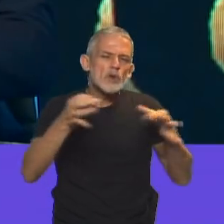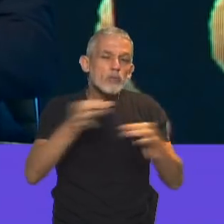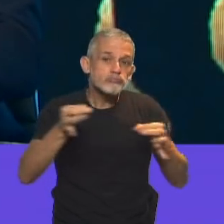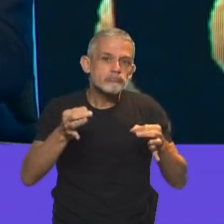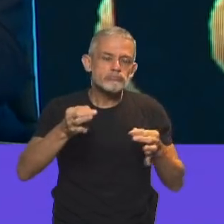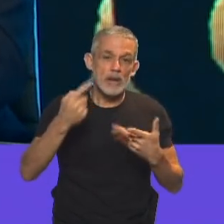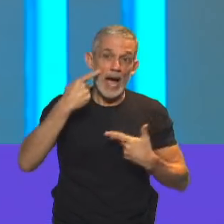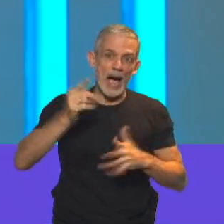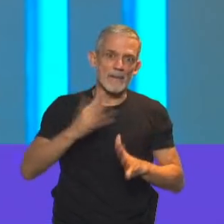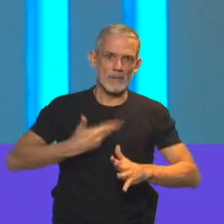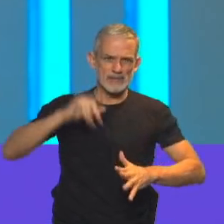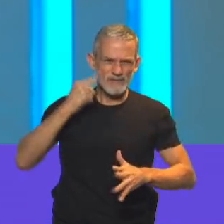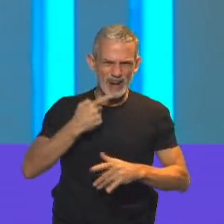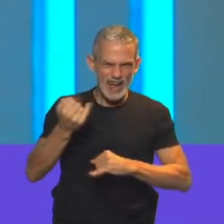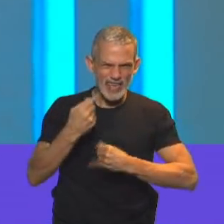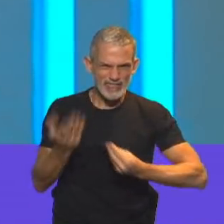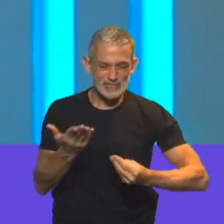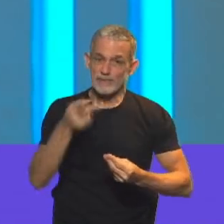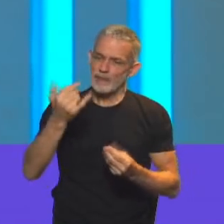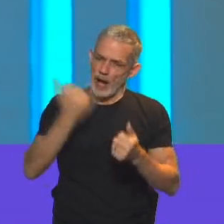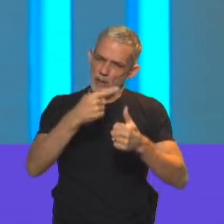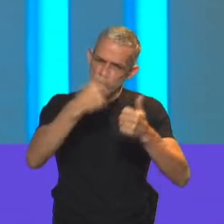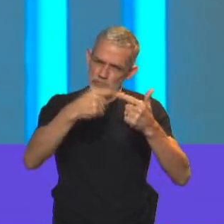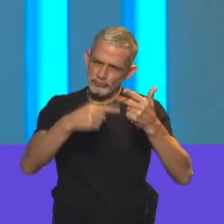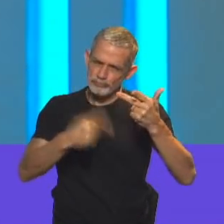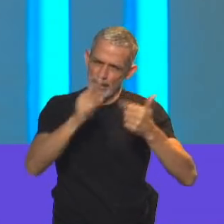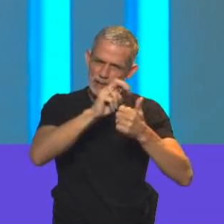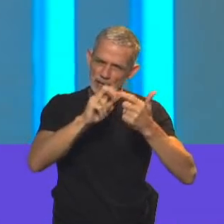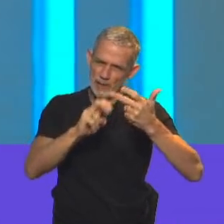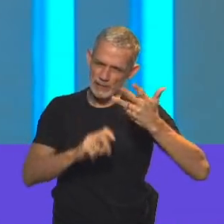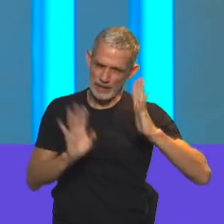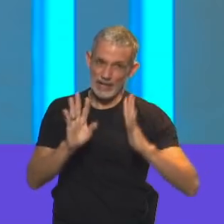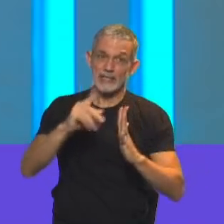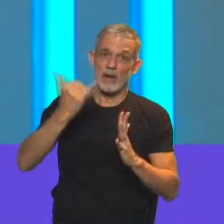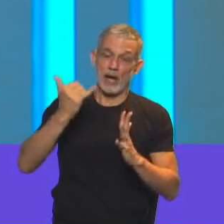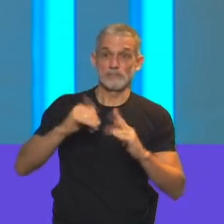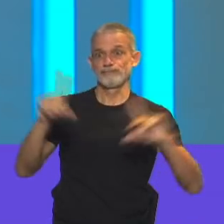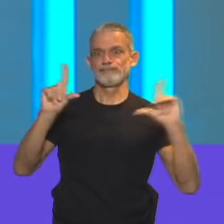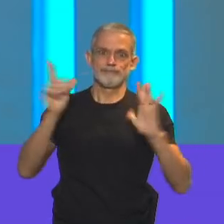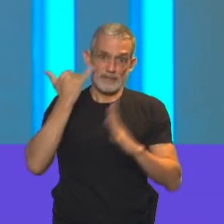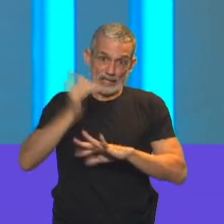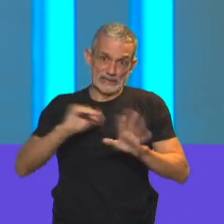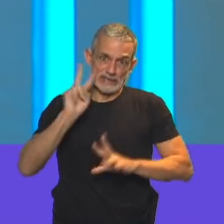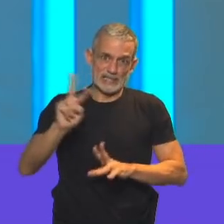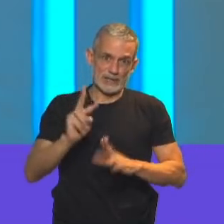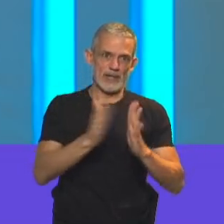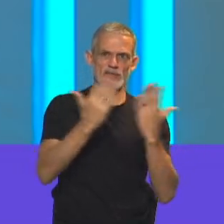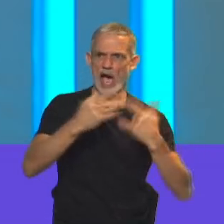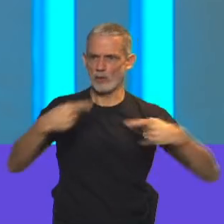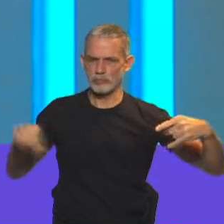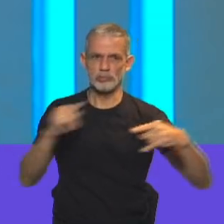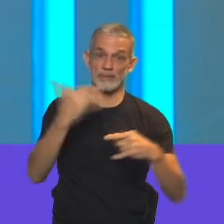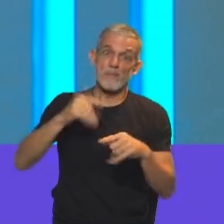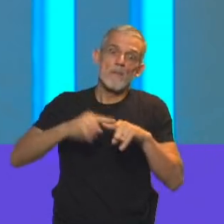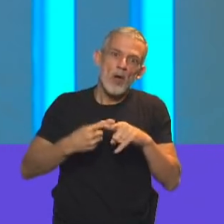importante la palabra oficial hay que tener en cuenta que esto tiene varias aristas por un lado tiene un efecto mediático lo estamos observando tiene un efecto político